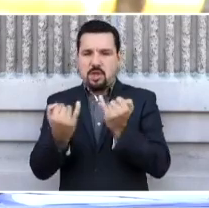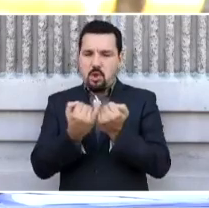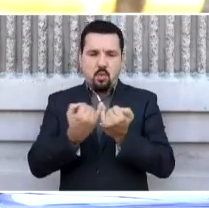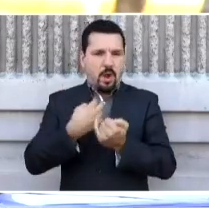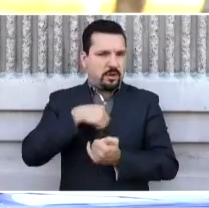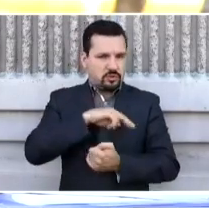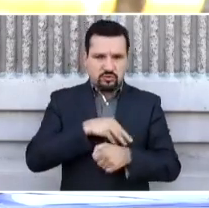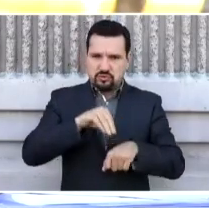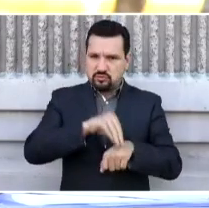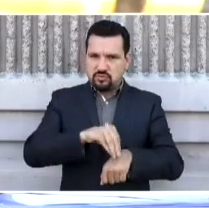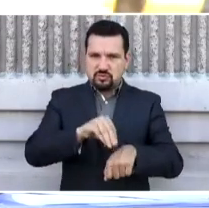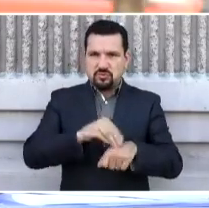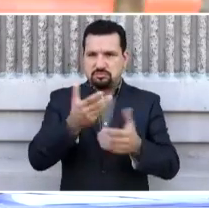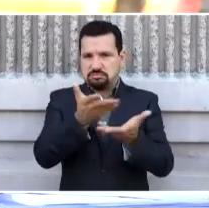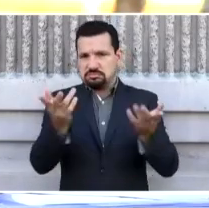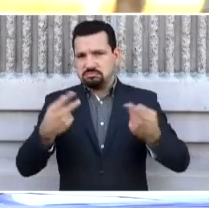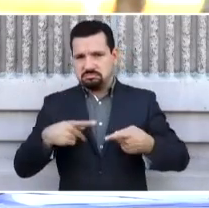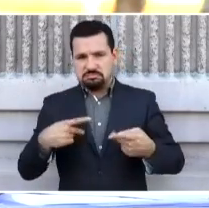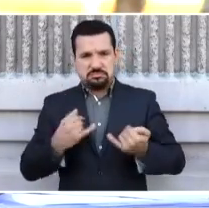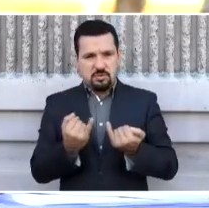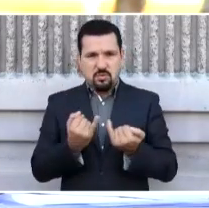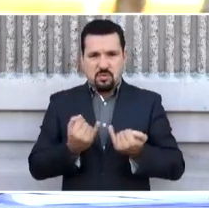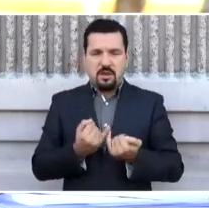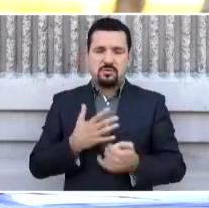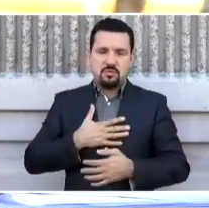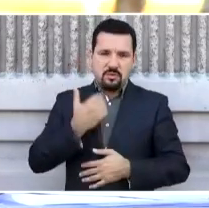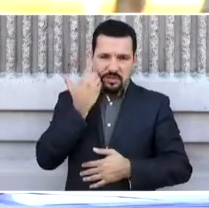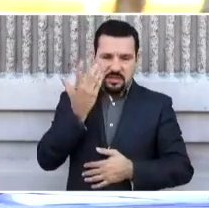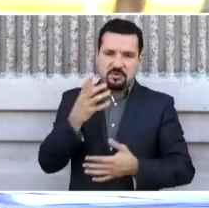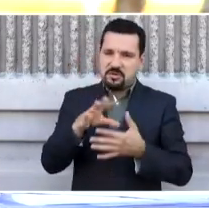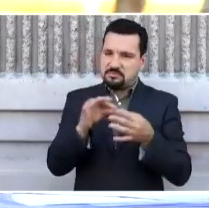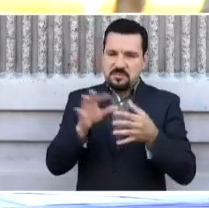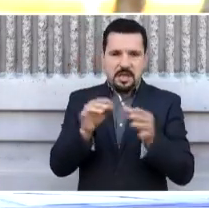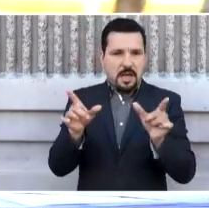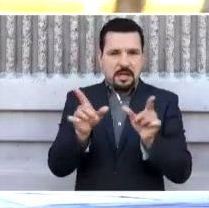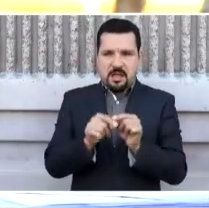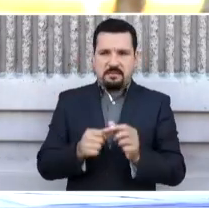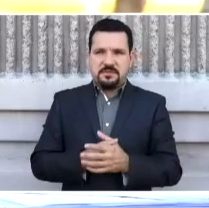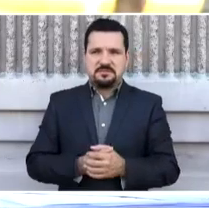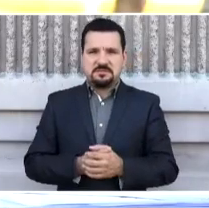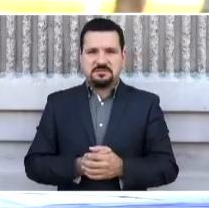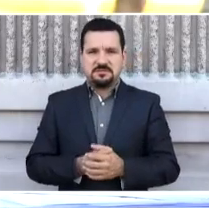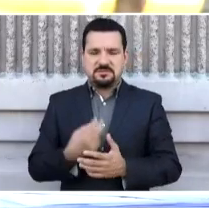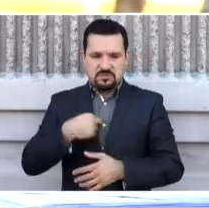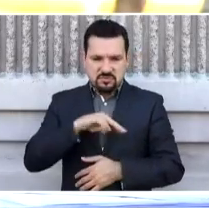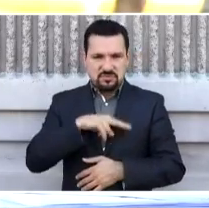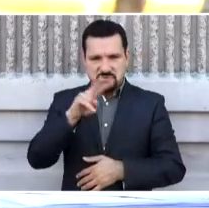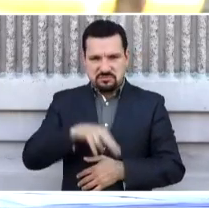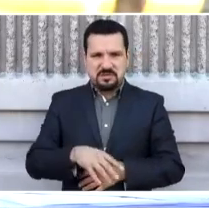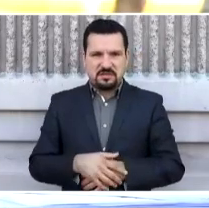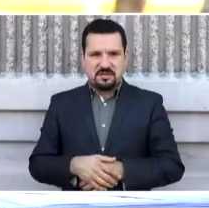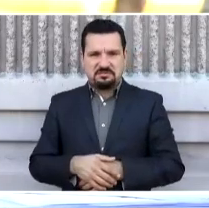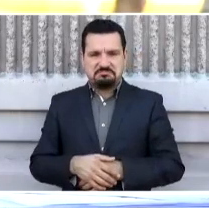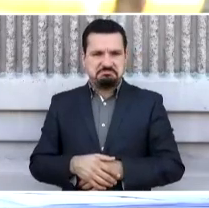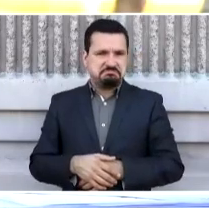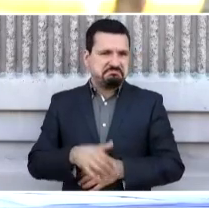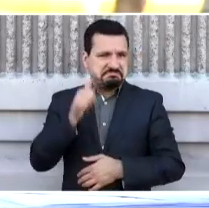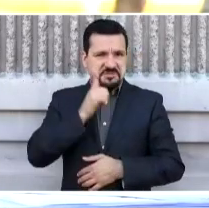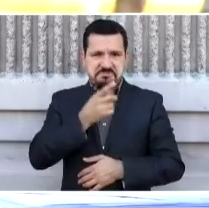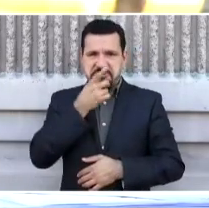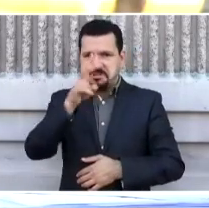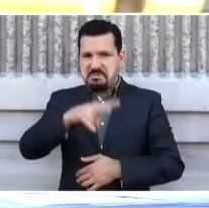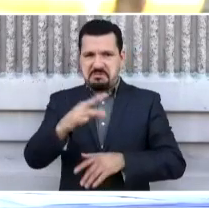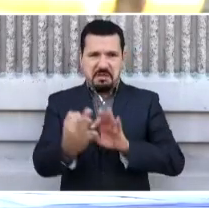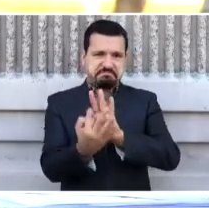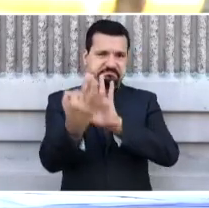nosotros los hemos hecho de dominio público. Que eso es lo que yo quisiera destacar, ¿no? Hemos sido muy frontales, hemos